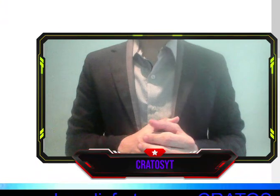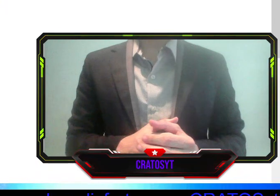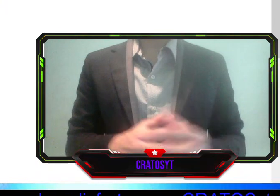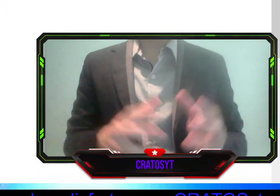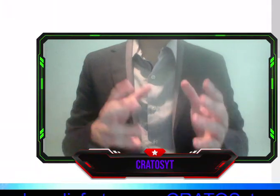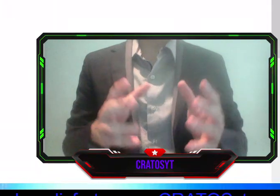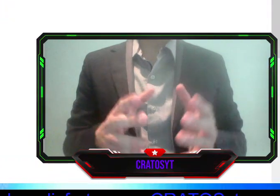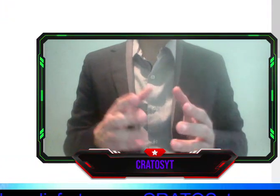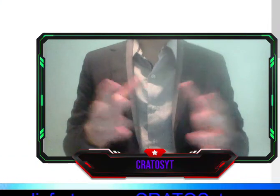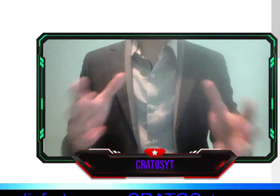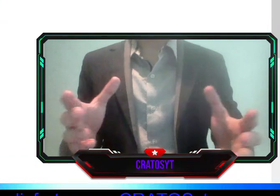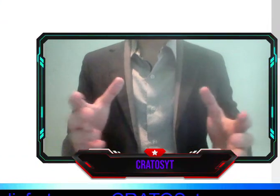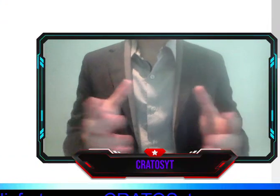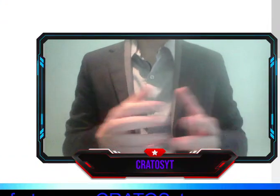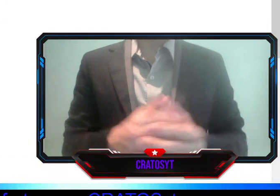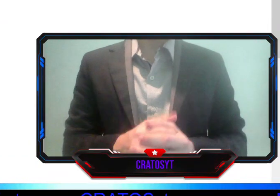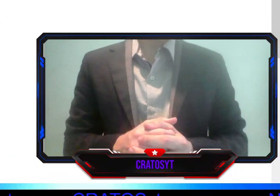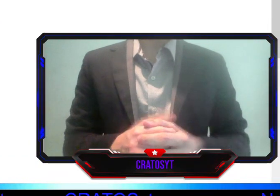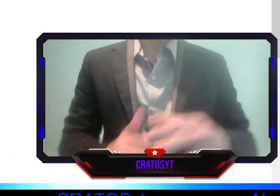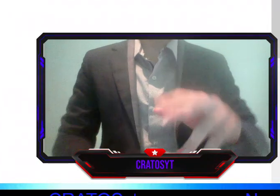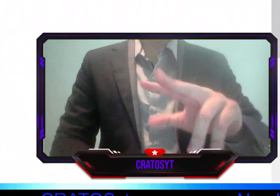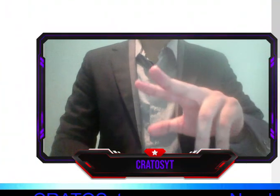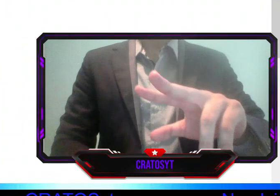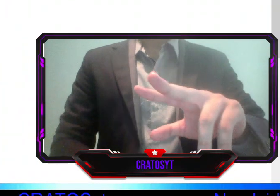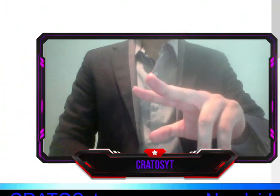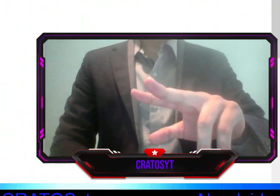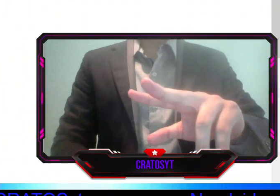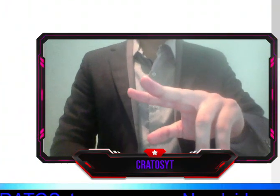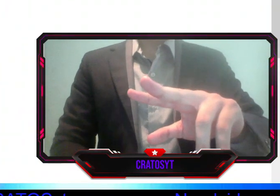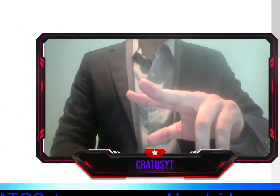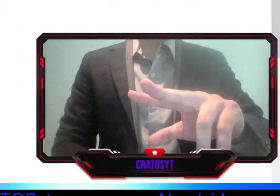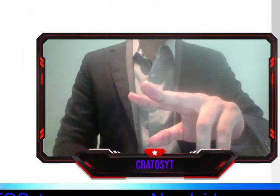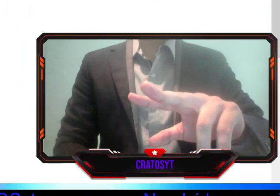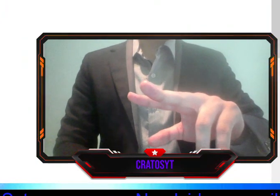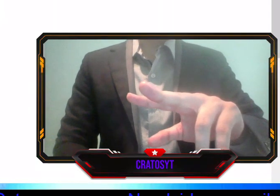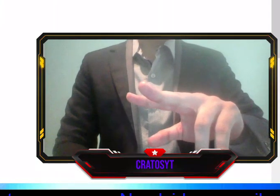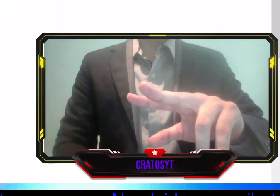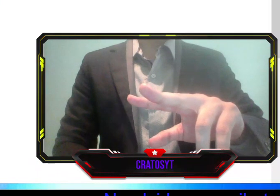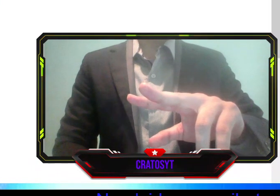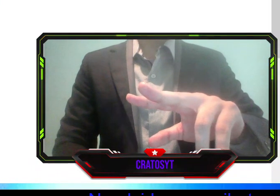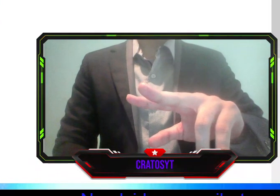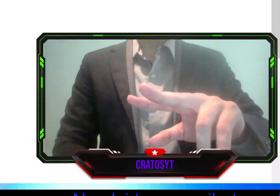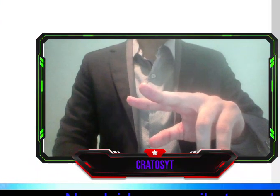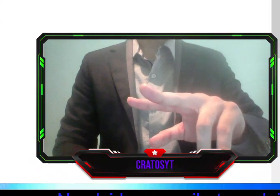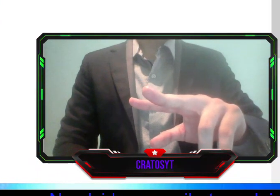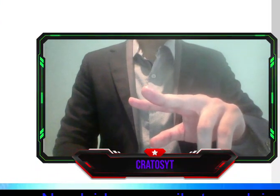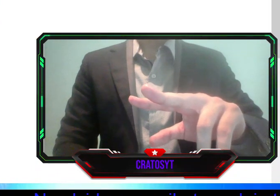información les agradó, me harán un gran favor dejándome un like, un comentario, suscribiéndose. Y nada, muchas gracias por ver esto, hasta la próxima y adiós.